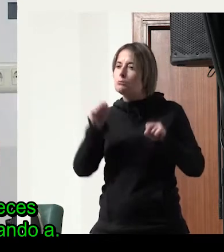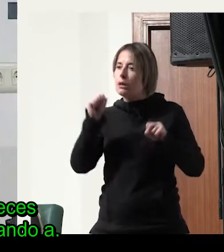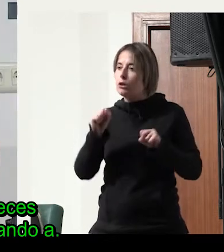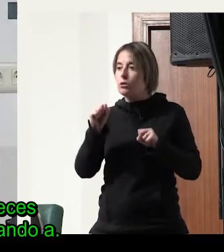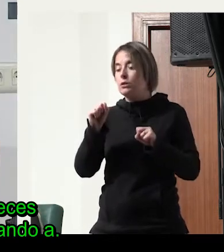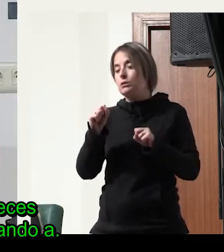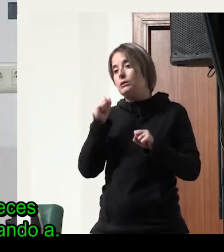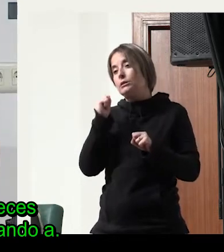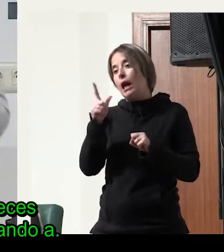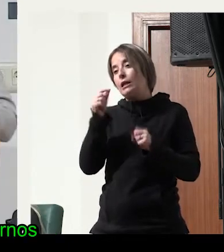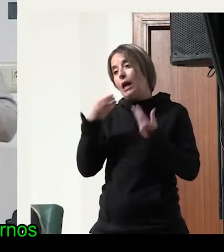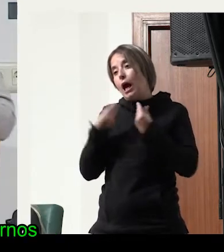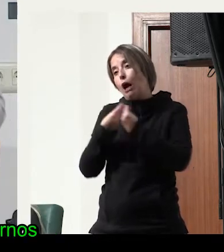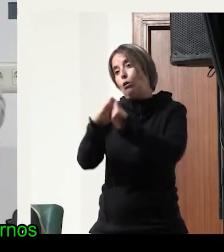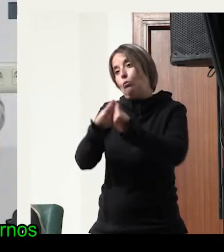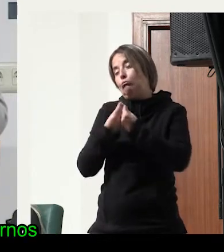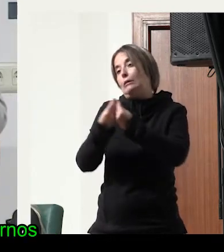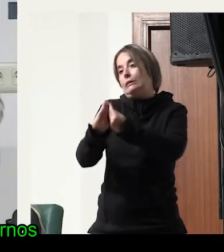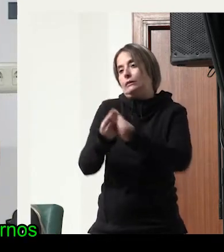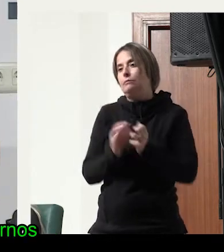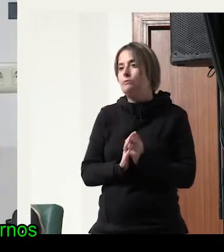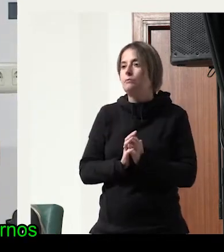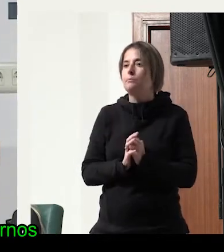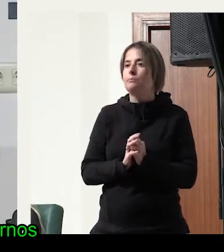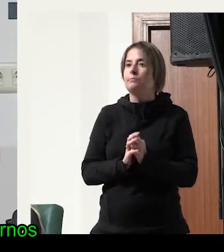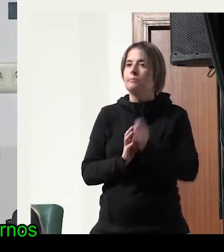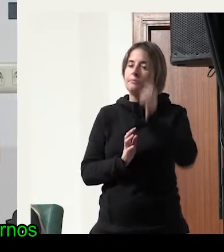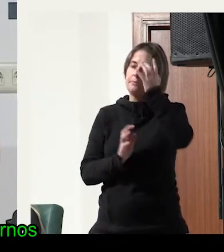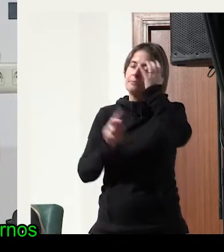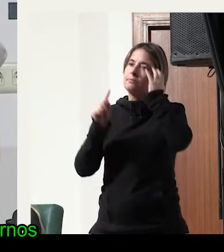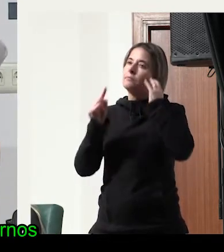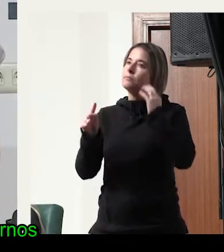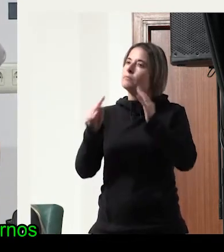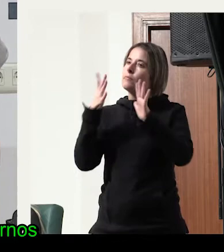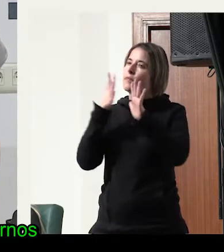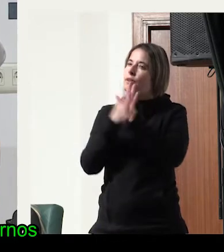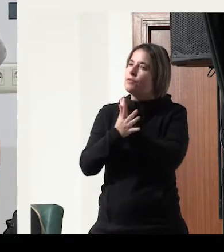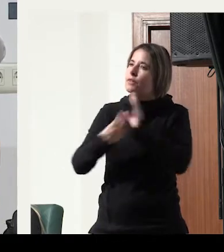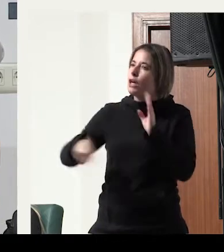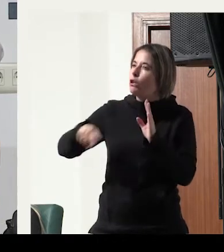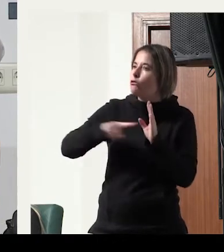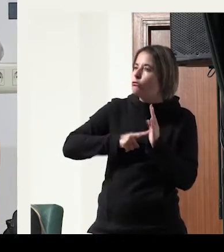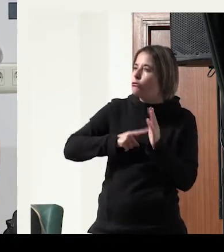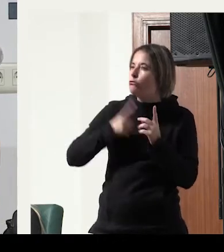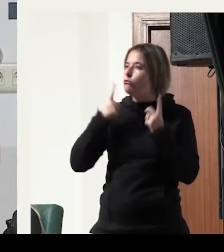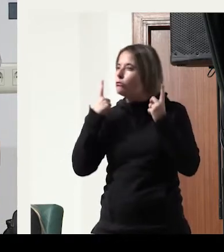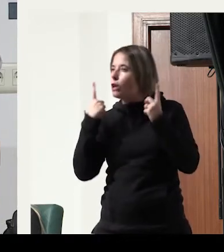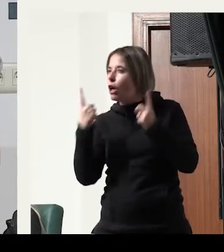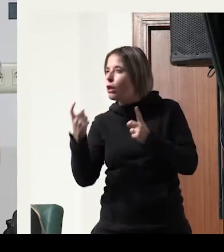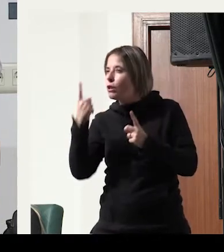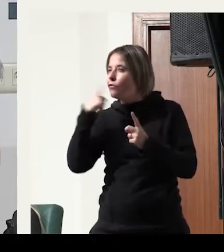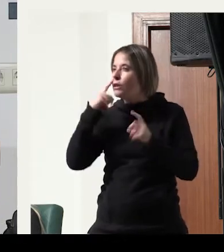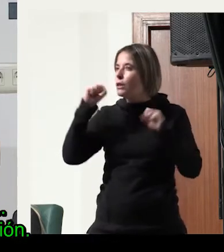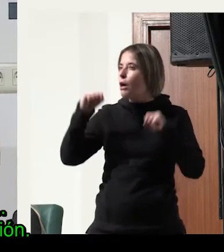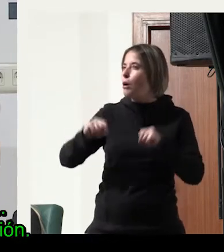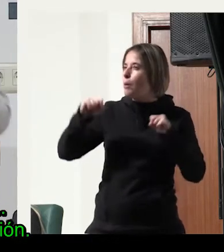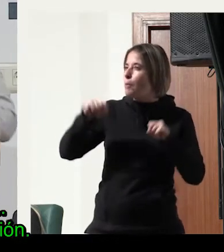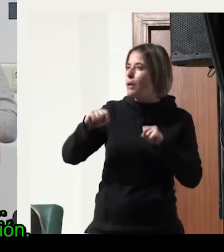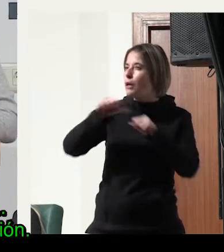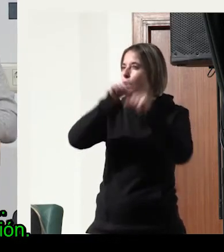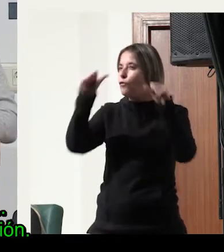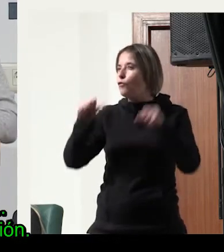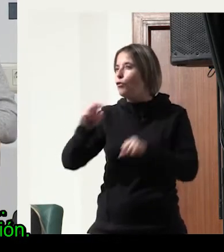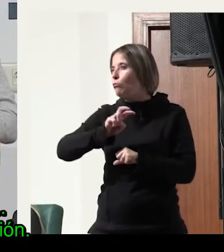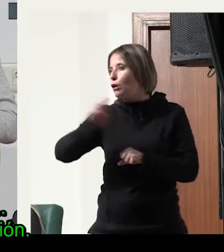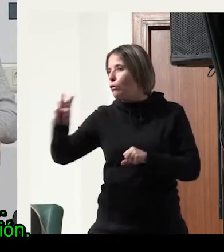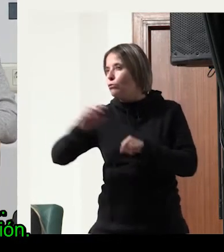Van acompañando a... Entonces, claro, es como que necesitamos imaginarnos la vejez de otra manera, ¿no? Entonces, claro, esas